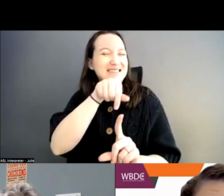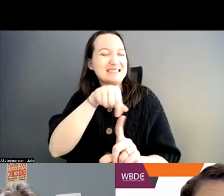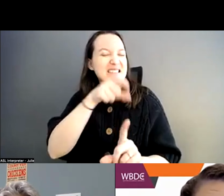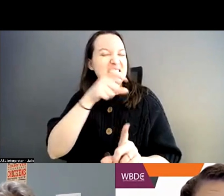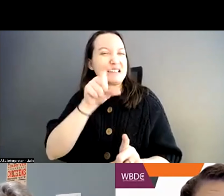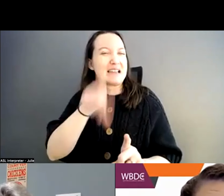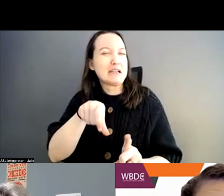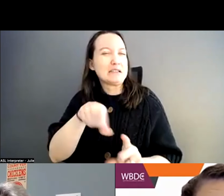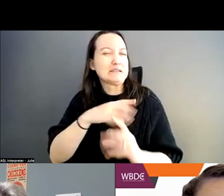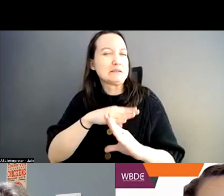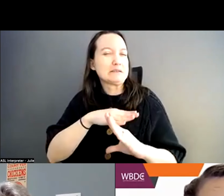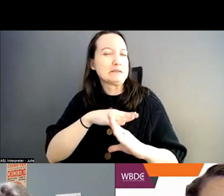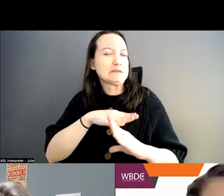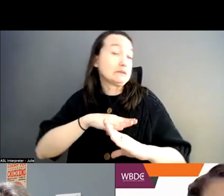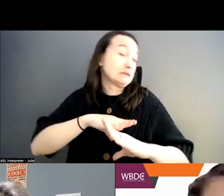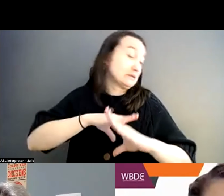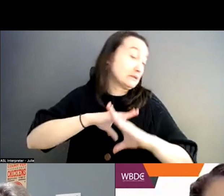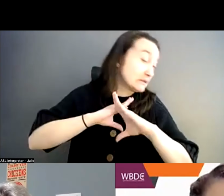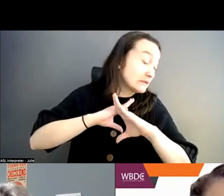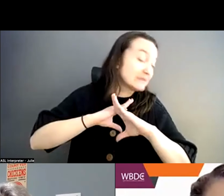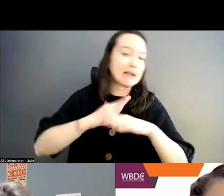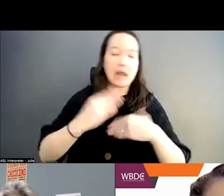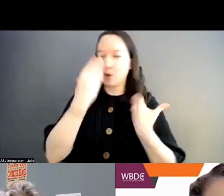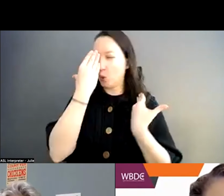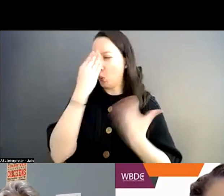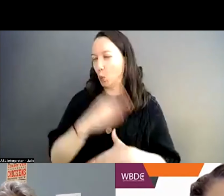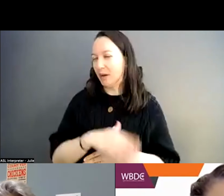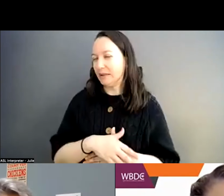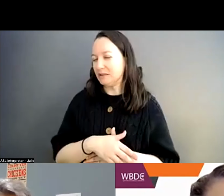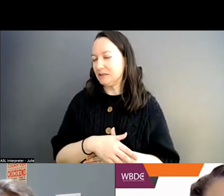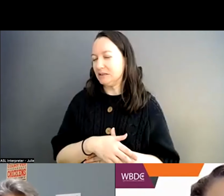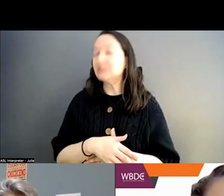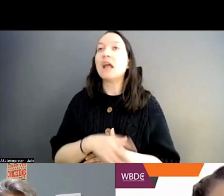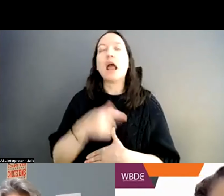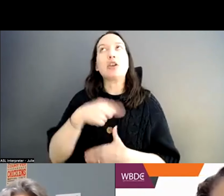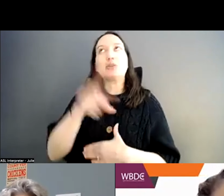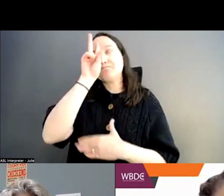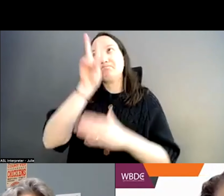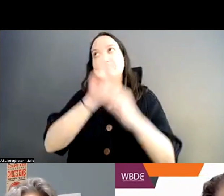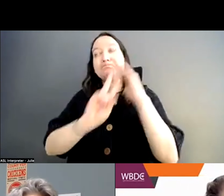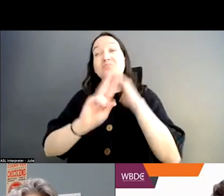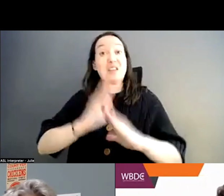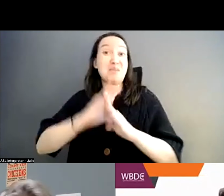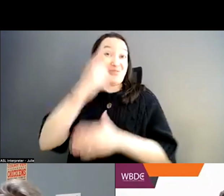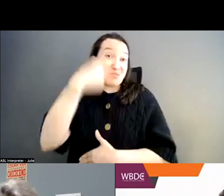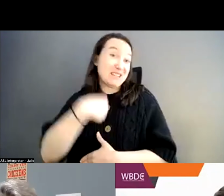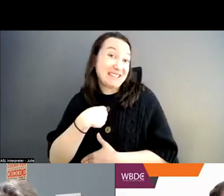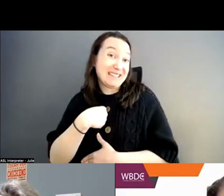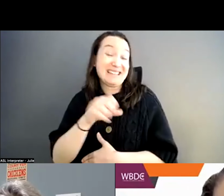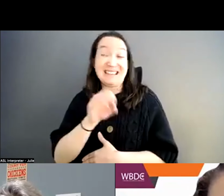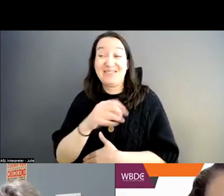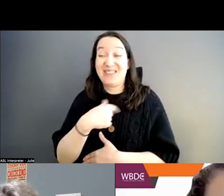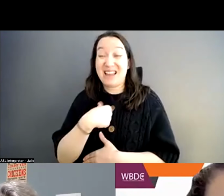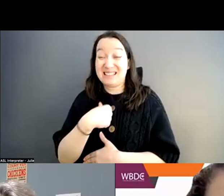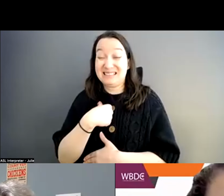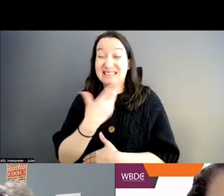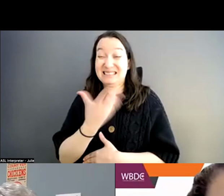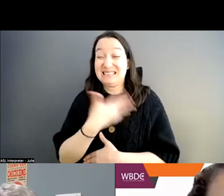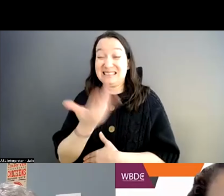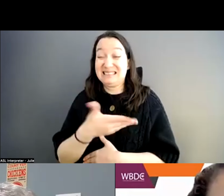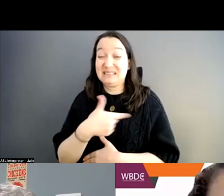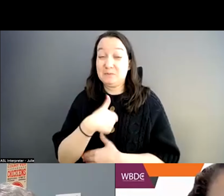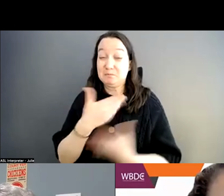que eso posiblemente puede ser una barrera. No lo sé. Yo veo que es una barrera para mí.